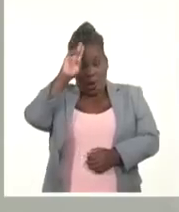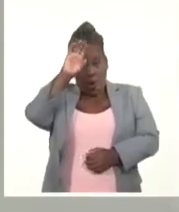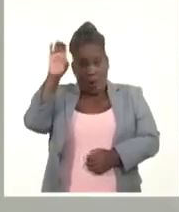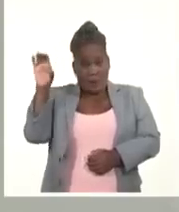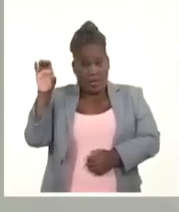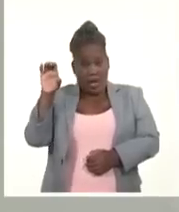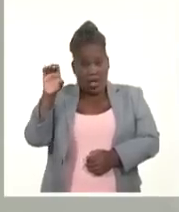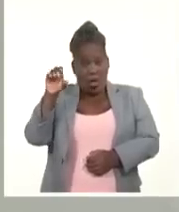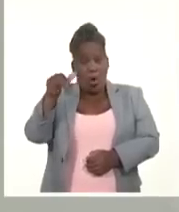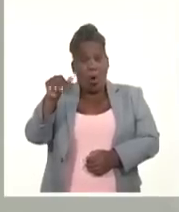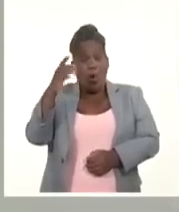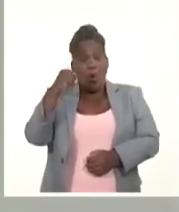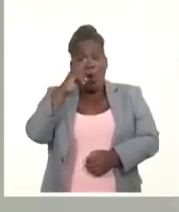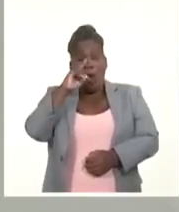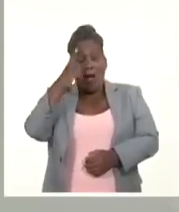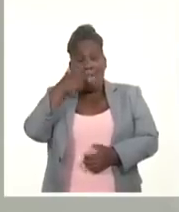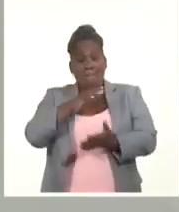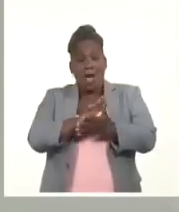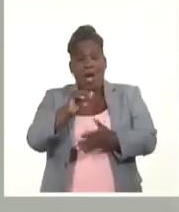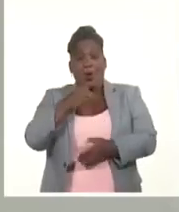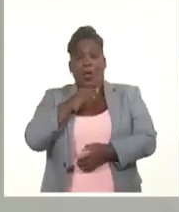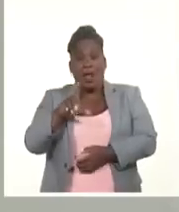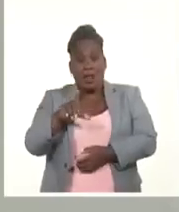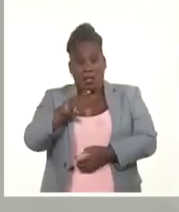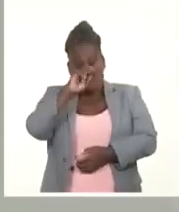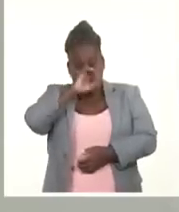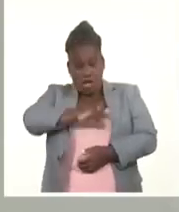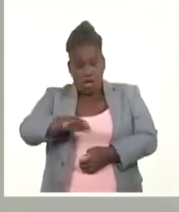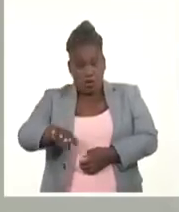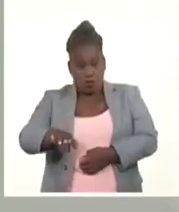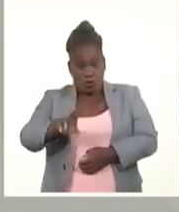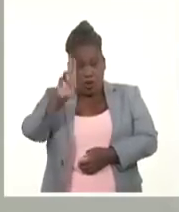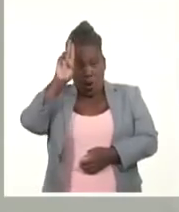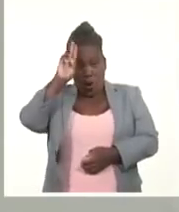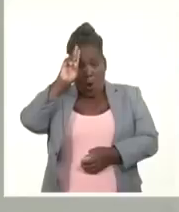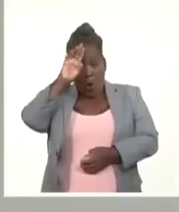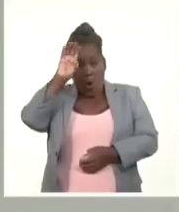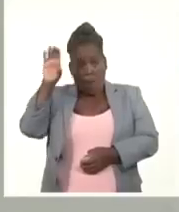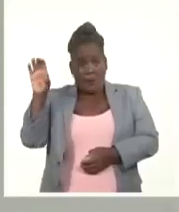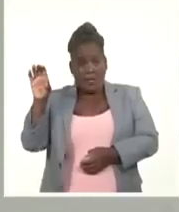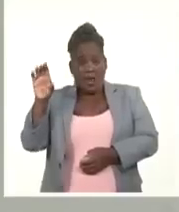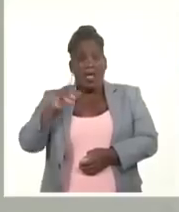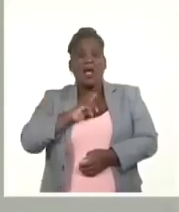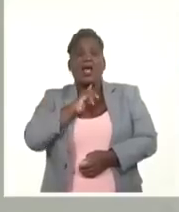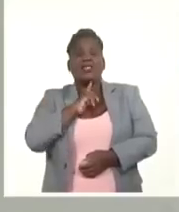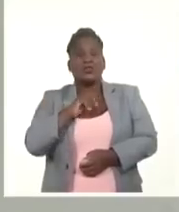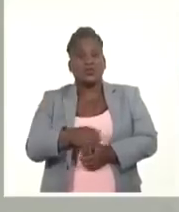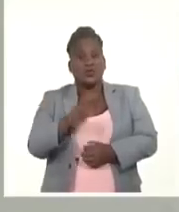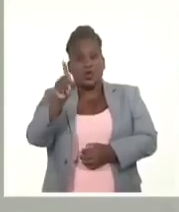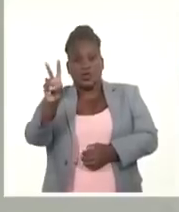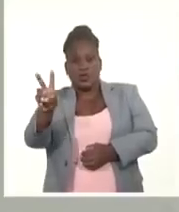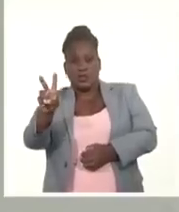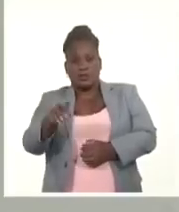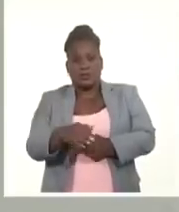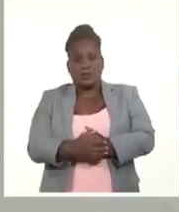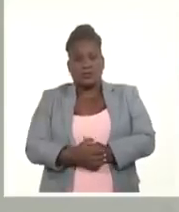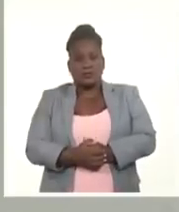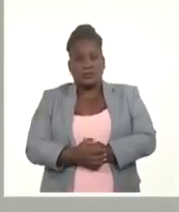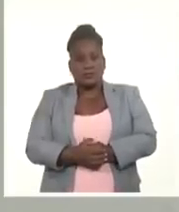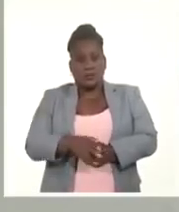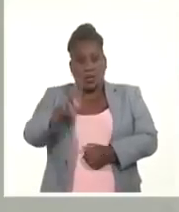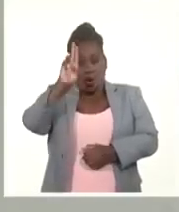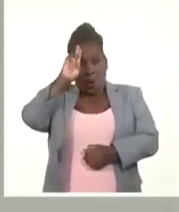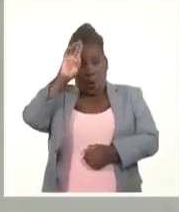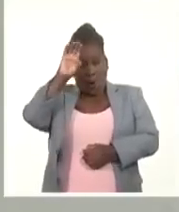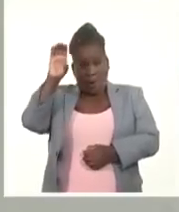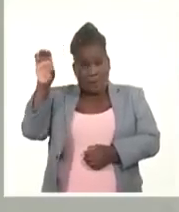Márquez, donde tenemos los 15 niños, el Hospital Clínico Quirúrgico Calixto García, 12 pacientes, el Hospital